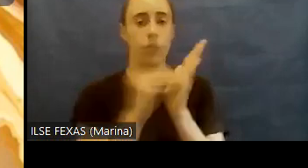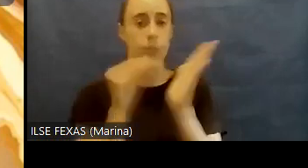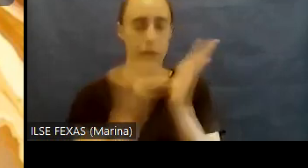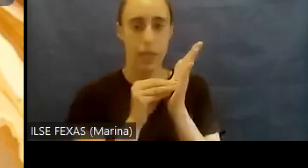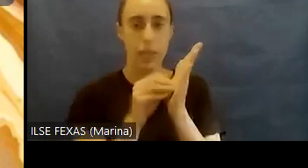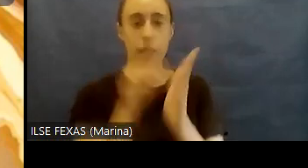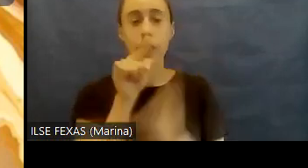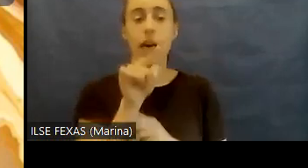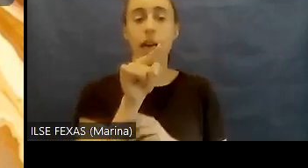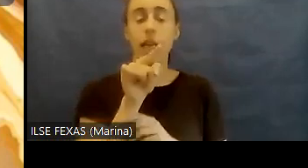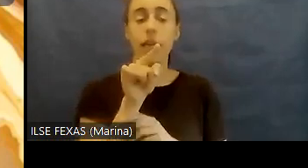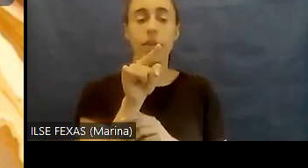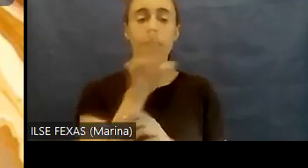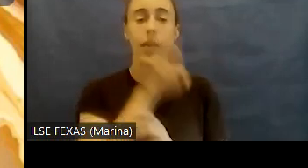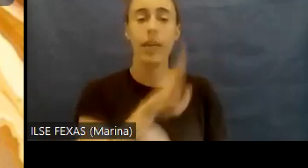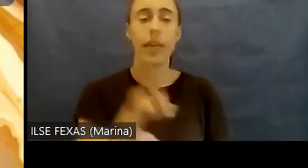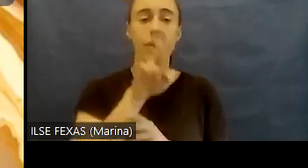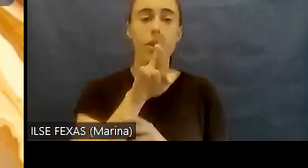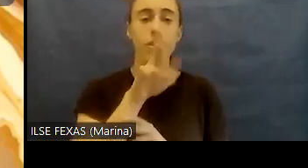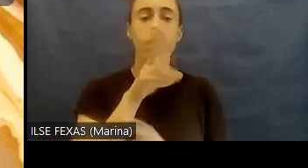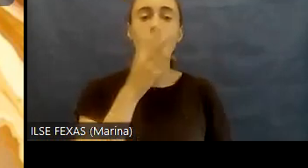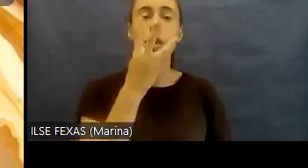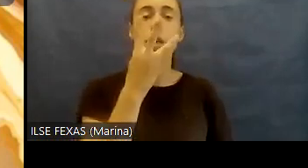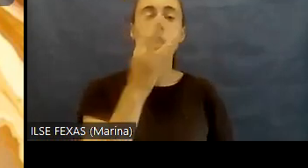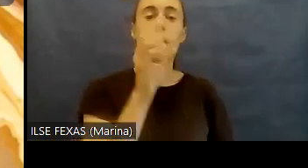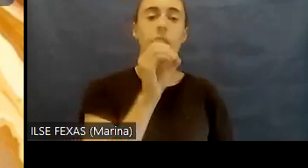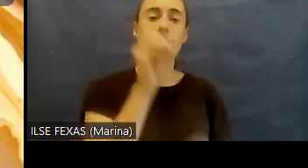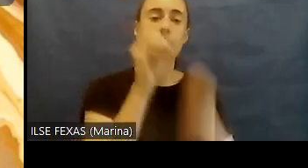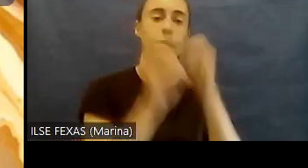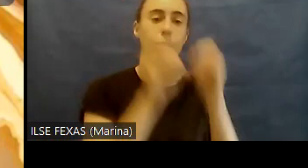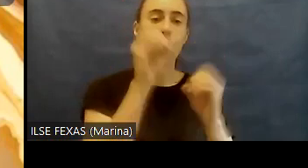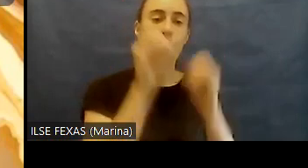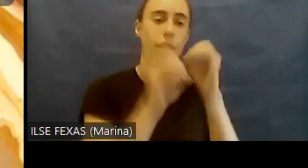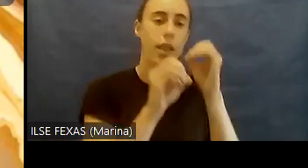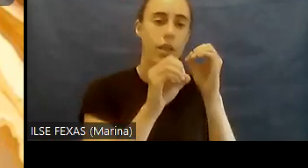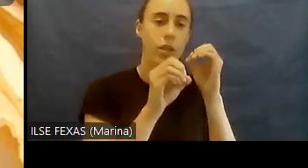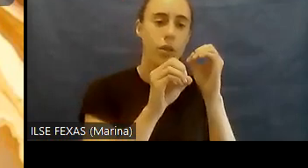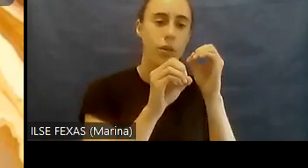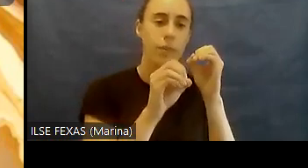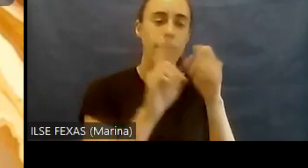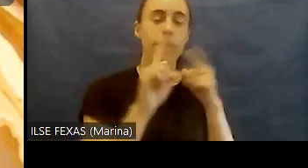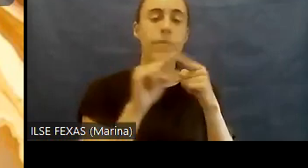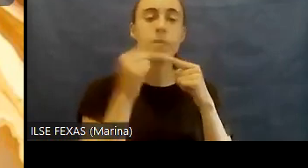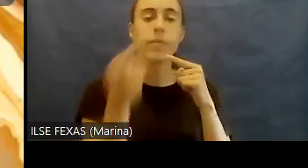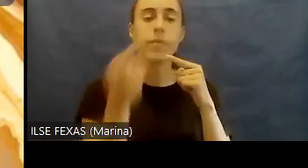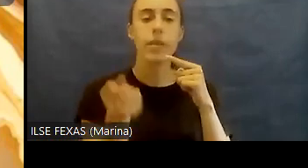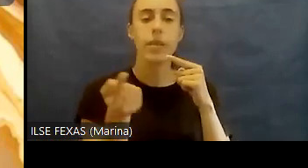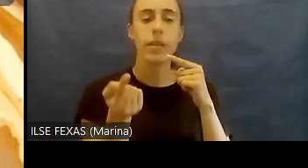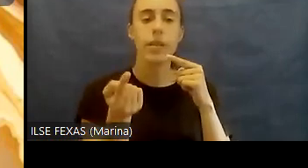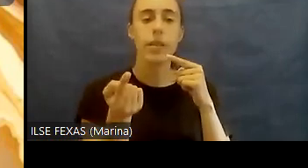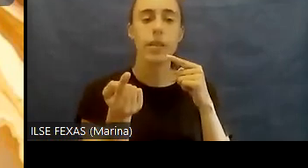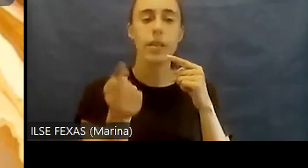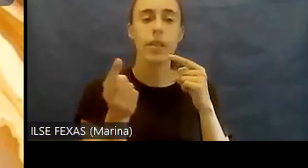hay una remisión clínica en el 30% del grupo de aloe versus el 7% del placebo. Y una respuesta clínica, esto es